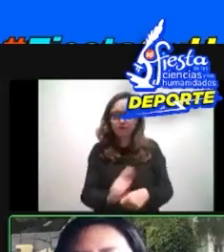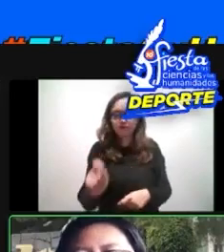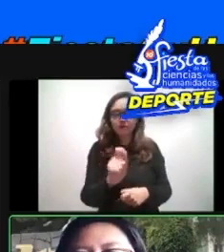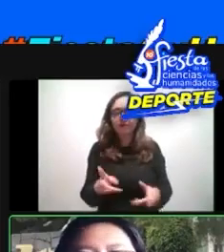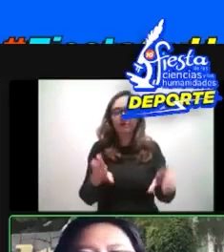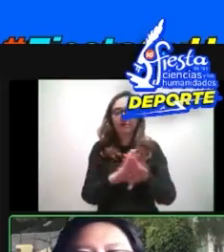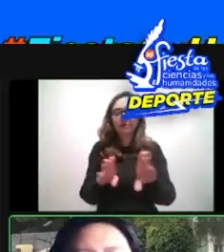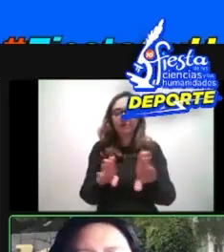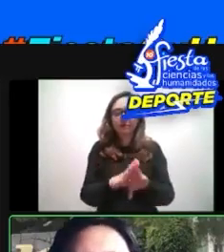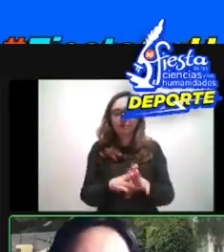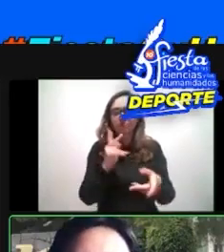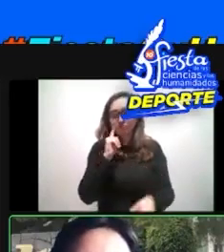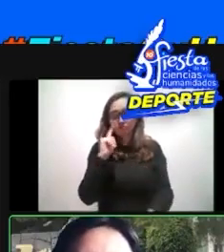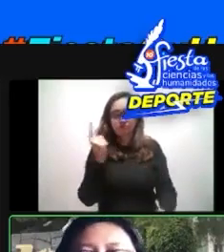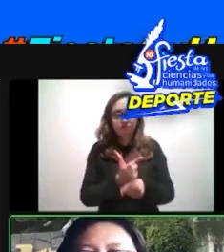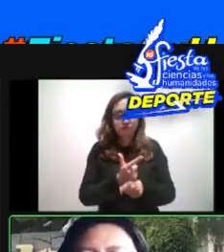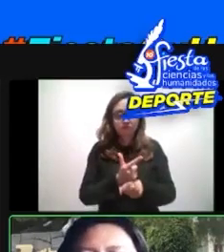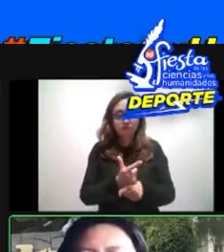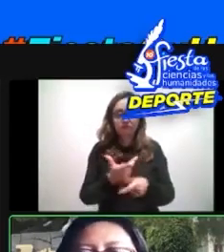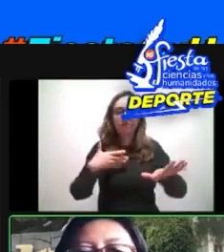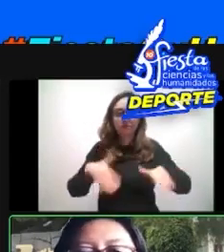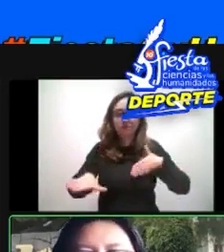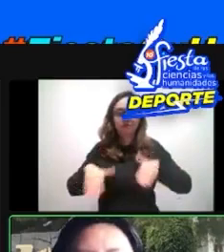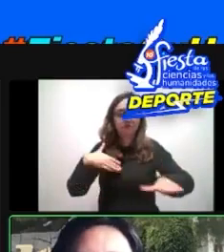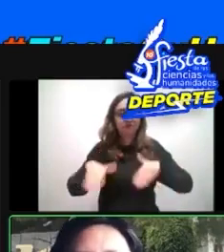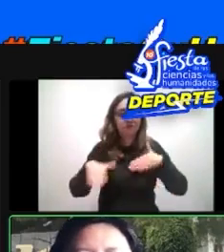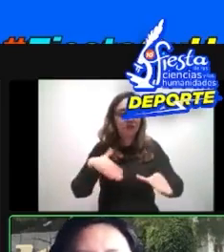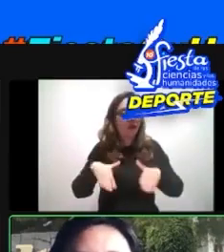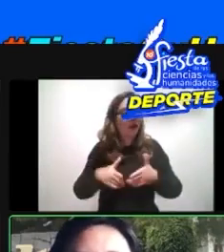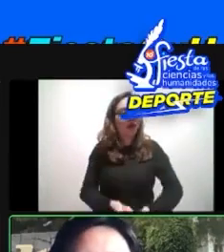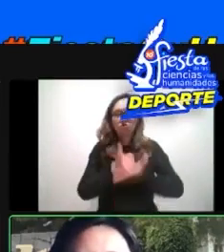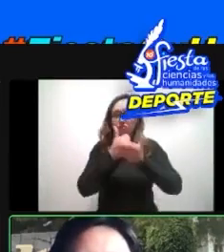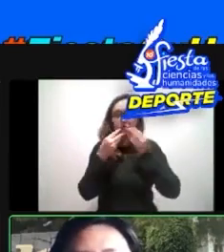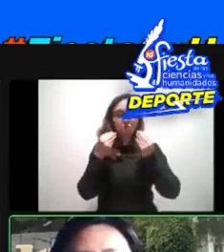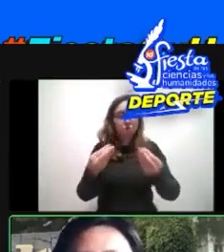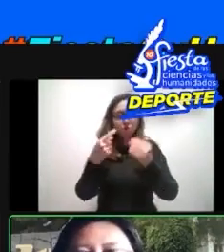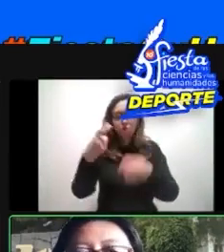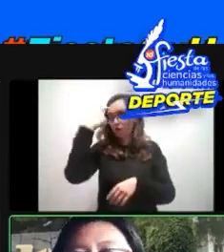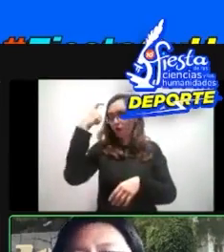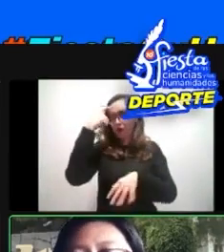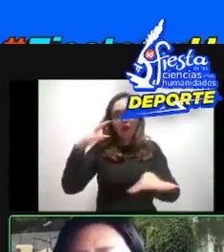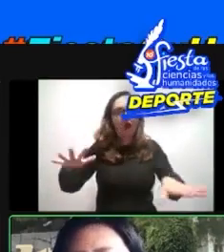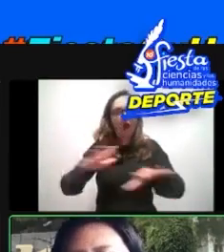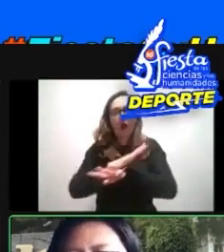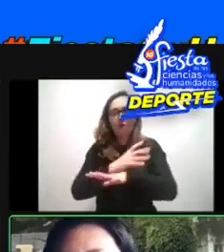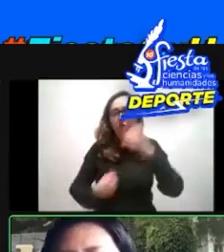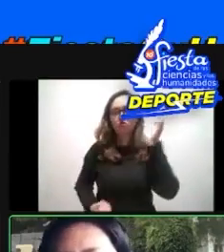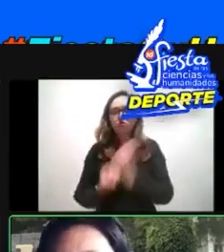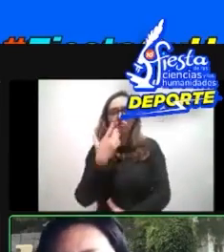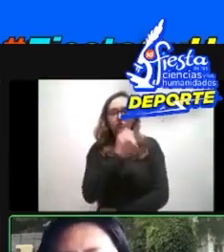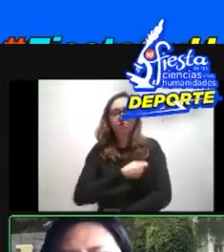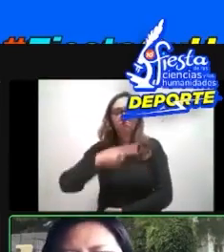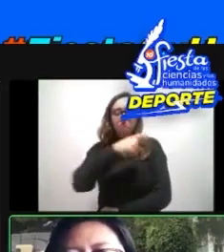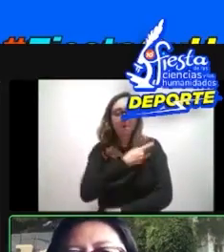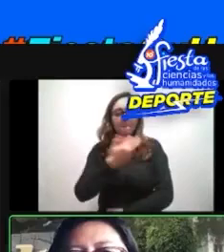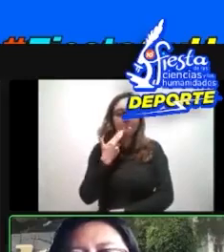produce solamente caminar para poder mejorar nuestra salud mental, es decir, reducir estos problemas